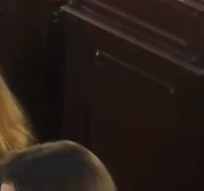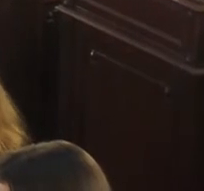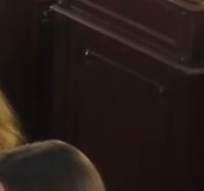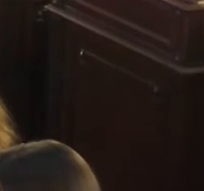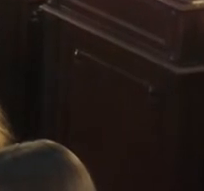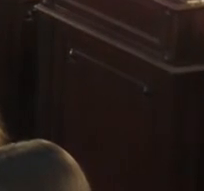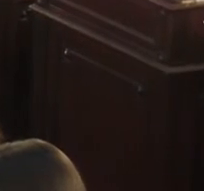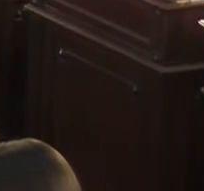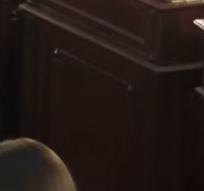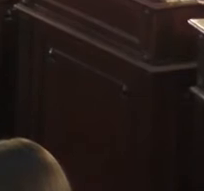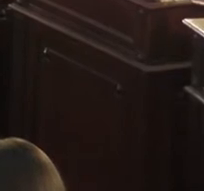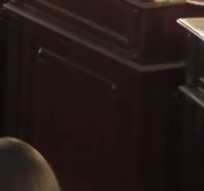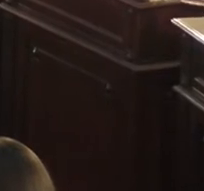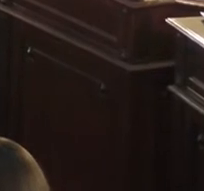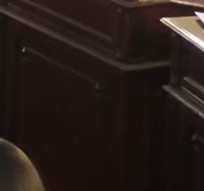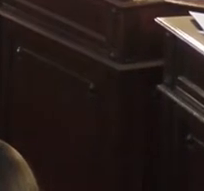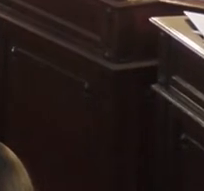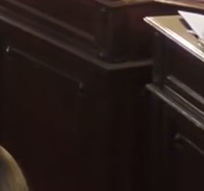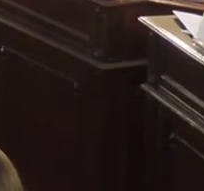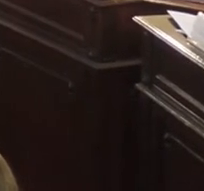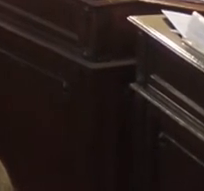Martínez. Esteban Martínez.